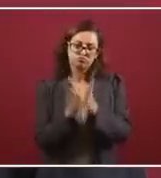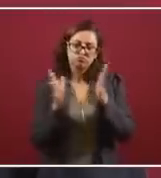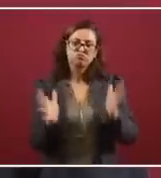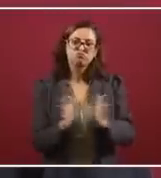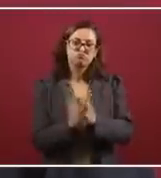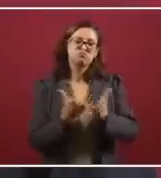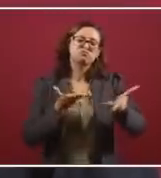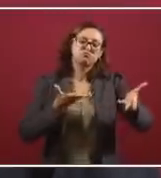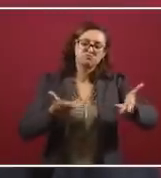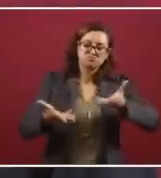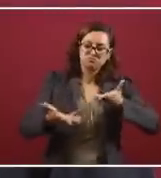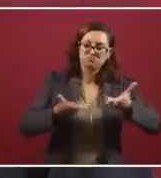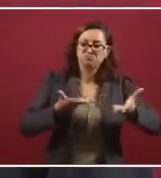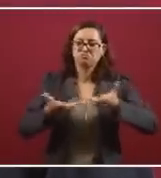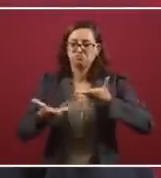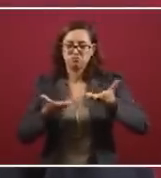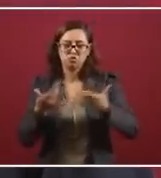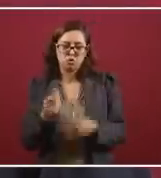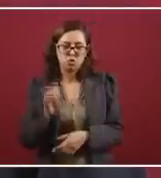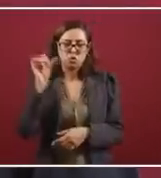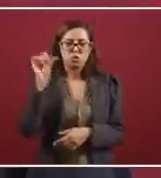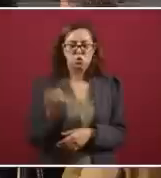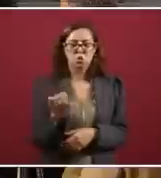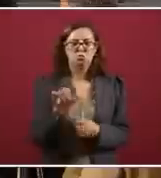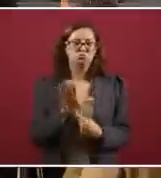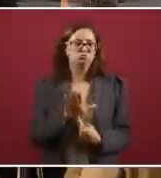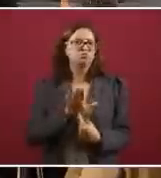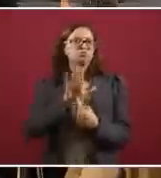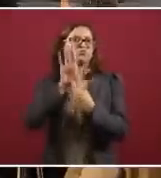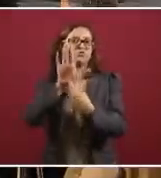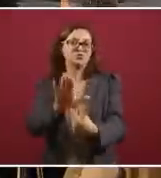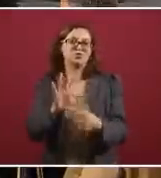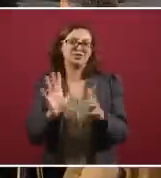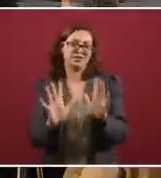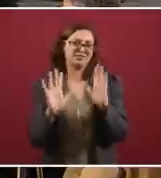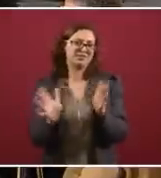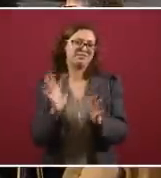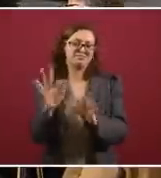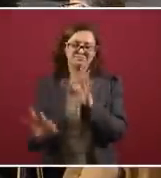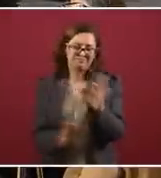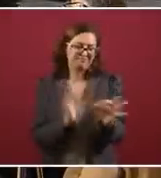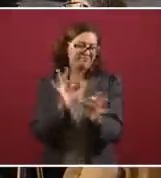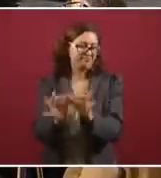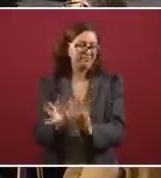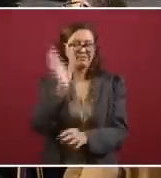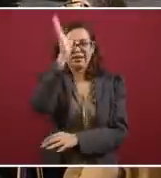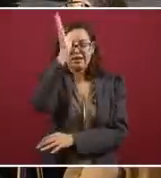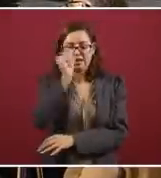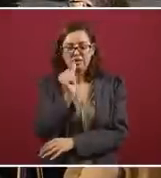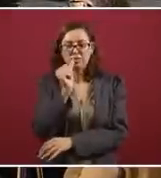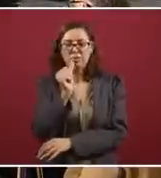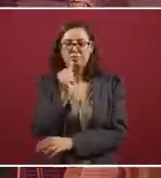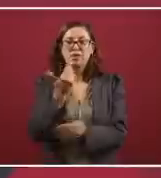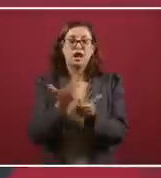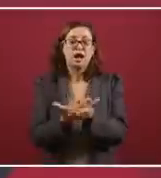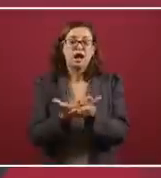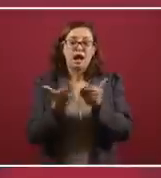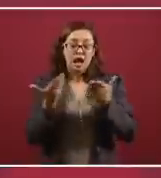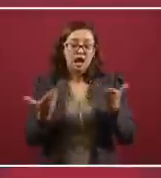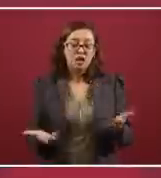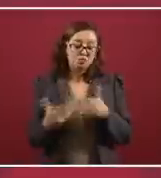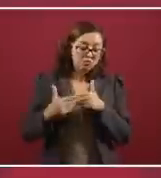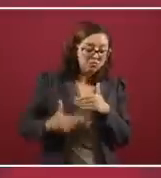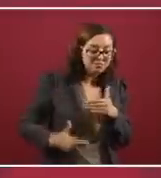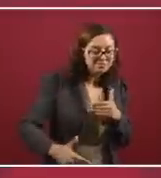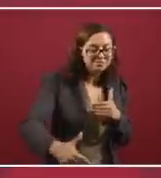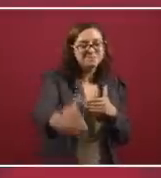poder estar este día hablando de que se concluyen las mismas, básicamente, y que, pues, ahora hay que ver lo que viene,